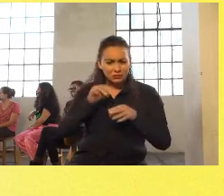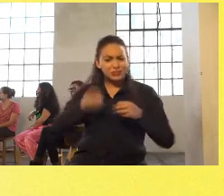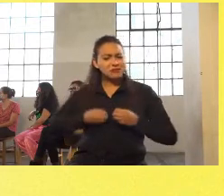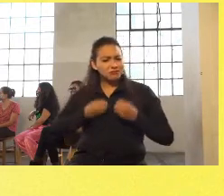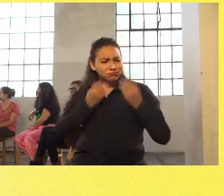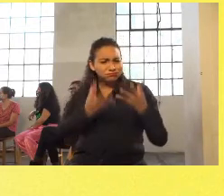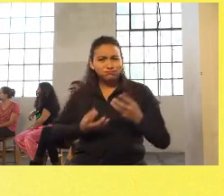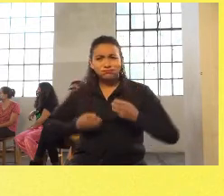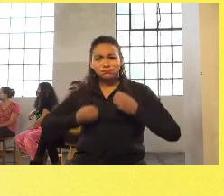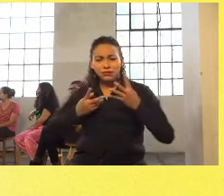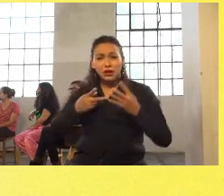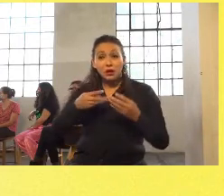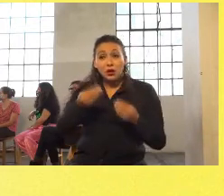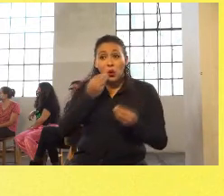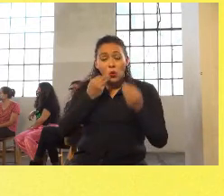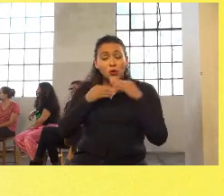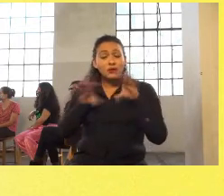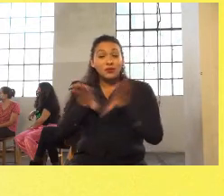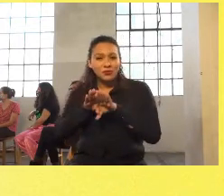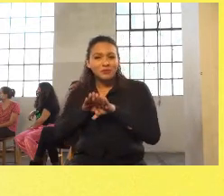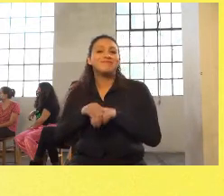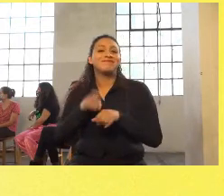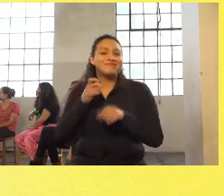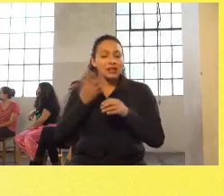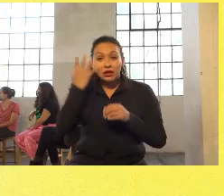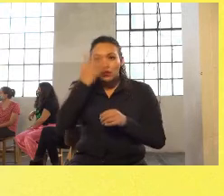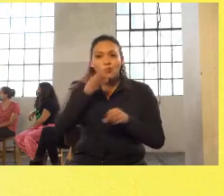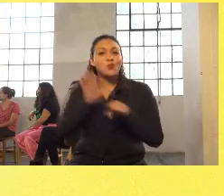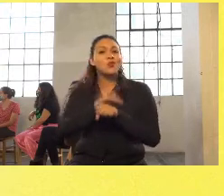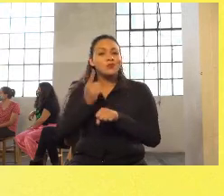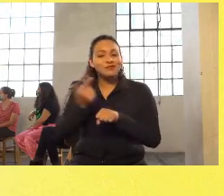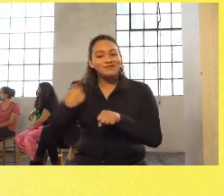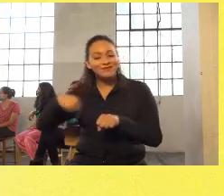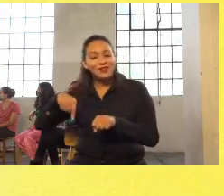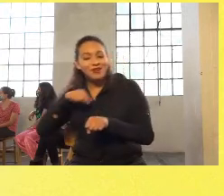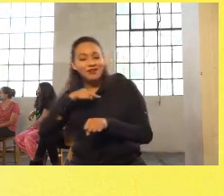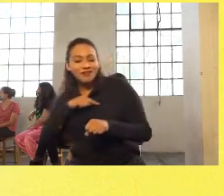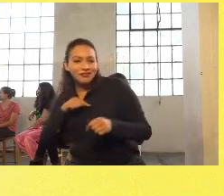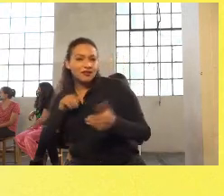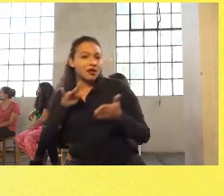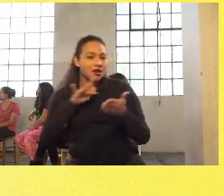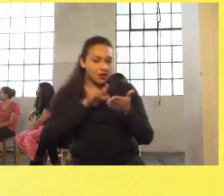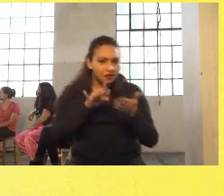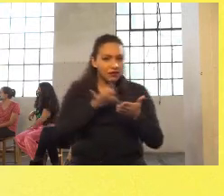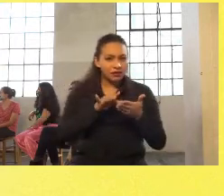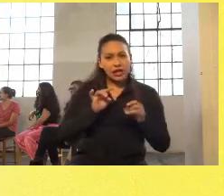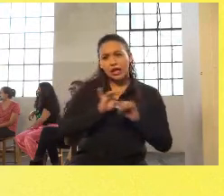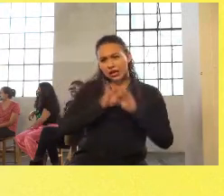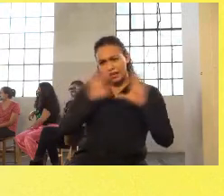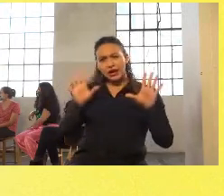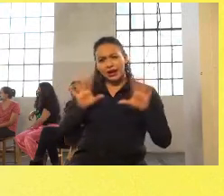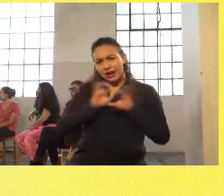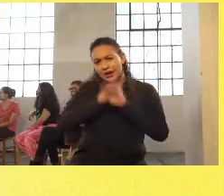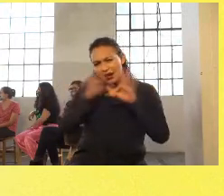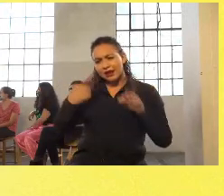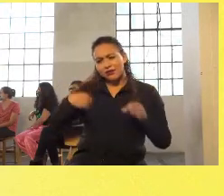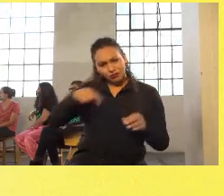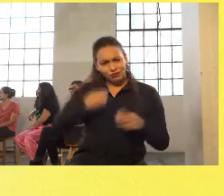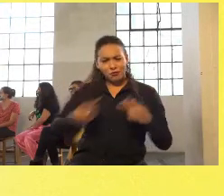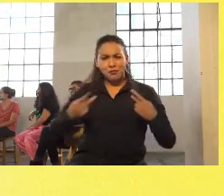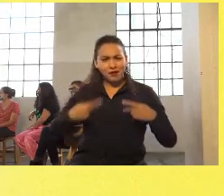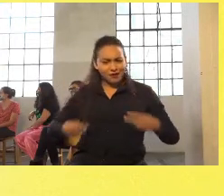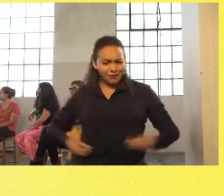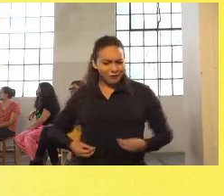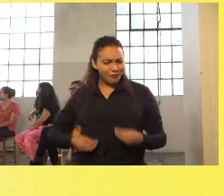algo bien bonito de Luchadoras. O sea, como en ese sentido de decir, somos personas también y respiramos